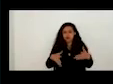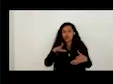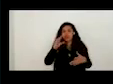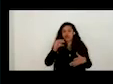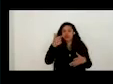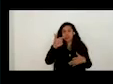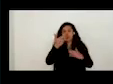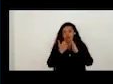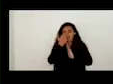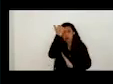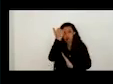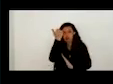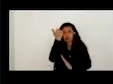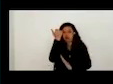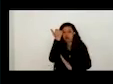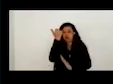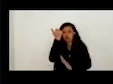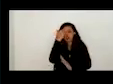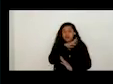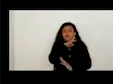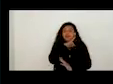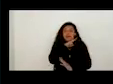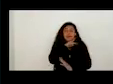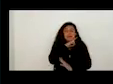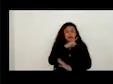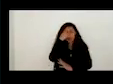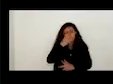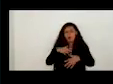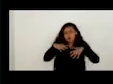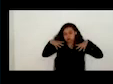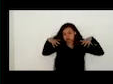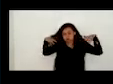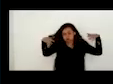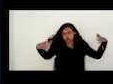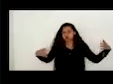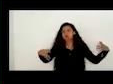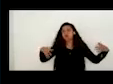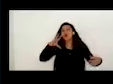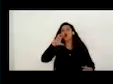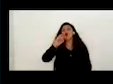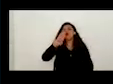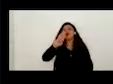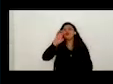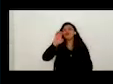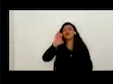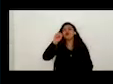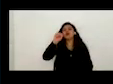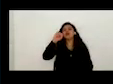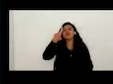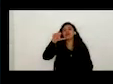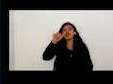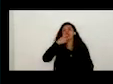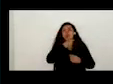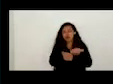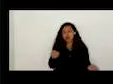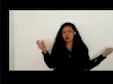97 es preocupante también por el grado de obesidad que pudiera tener un pequeñito. Pido una